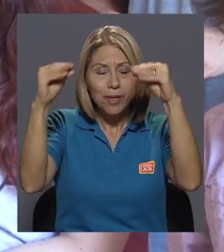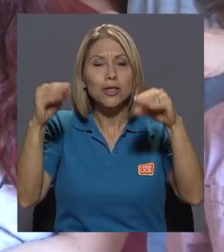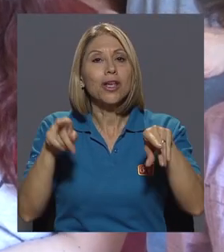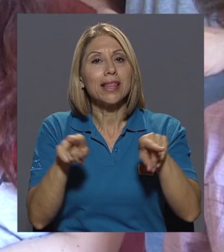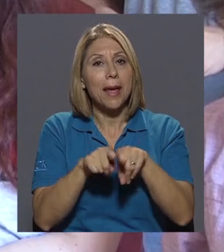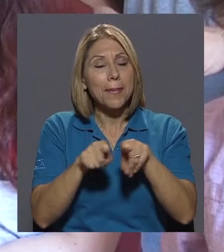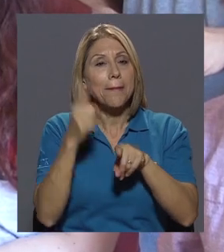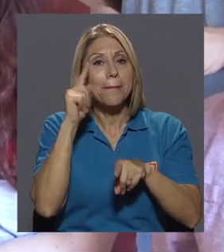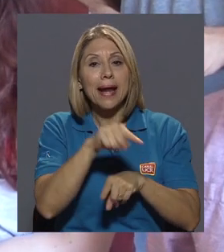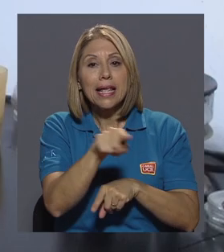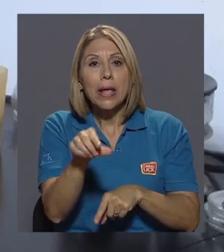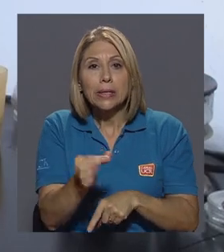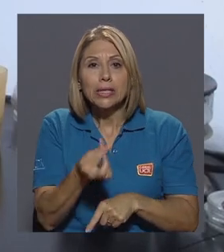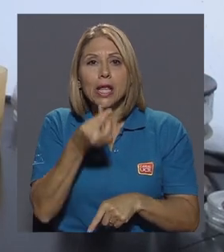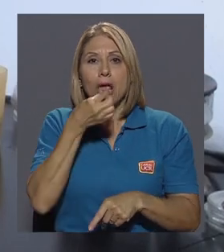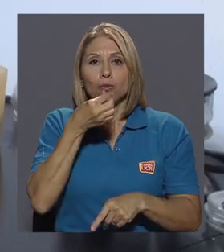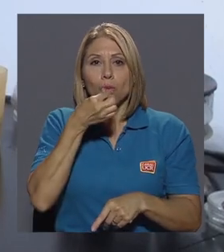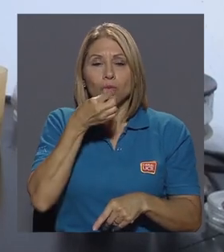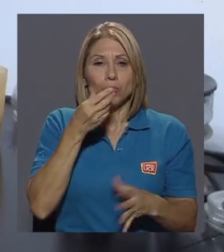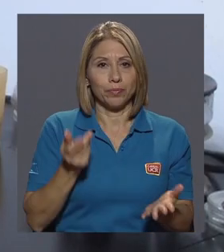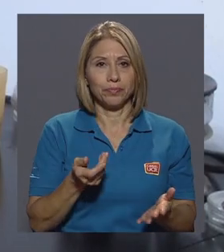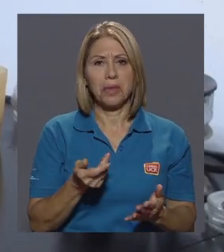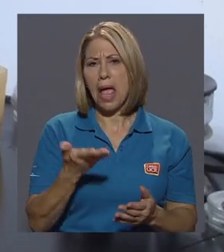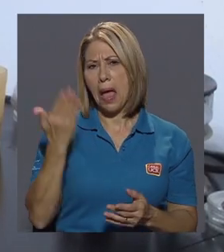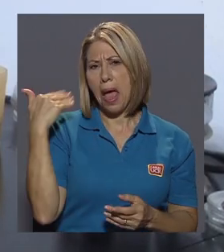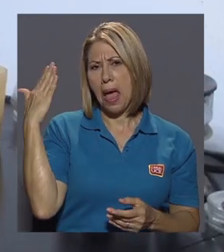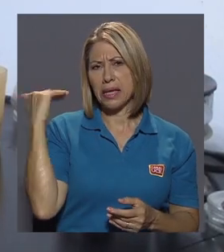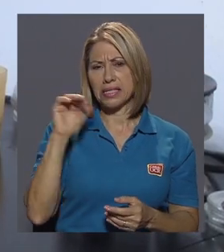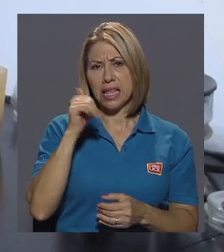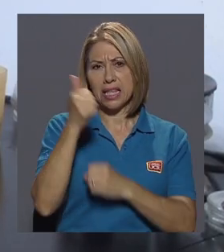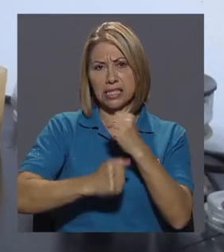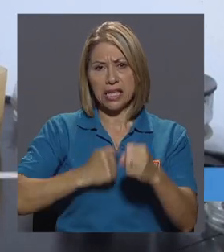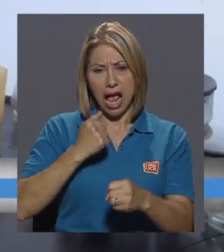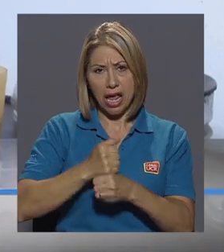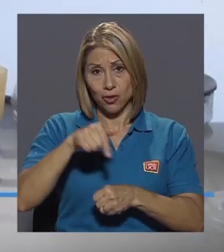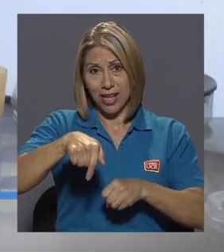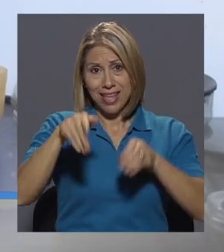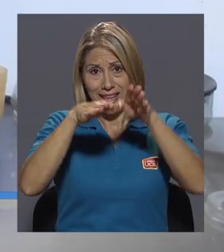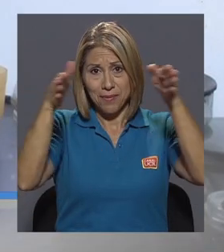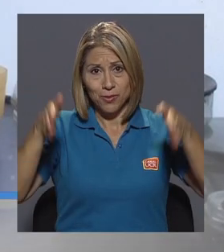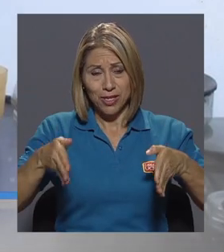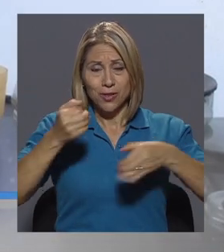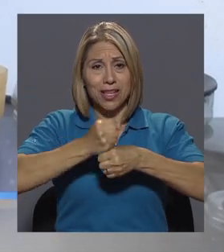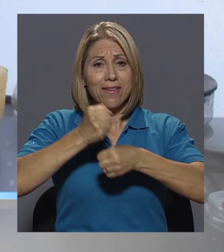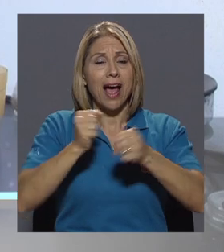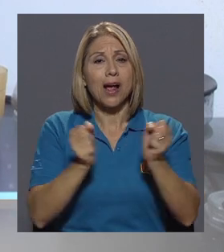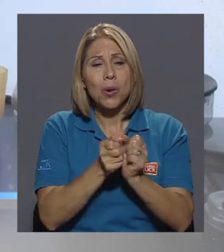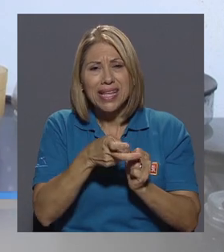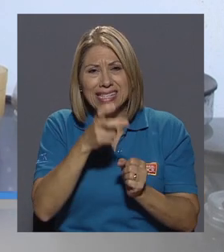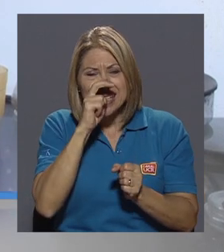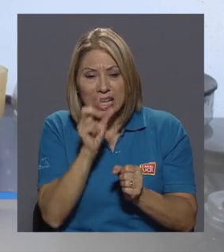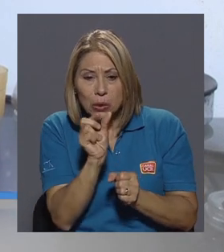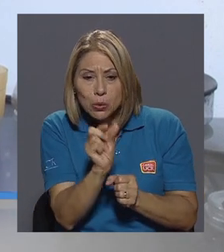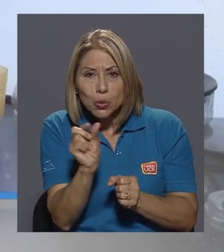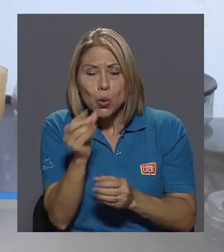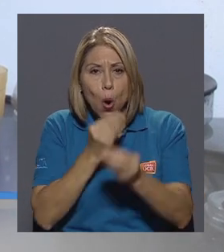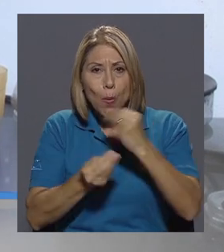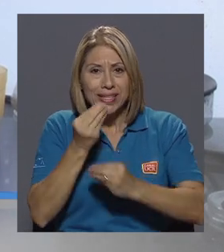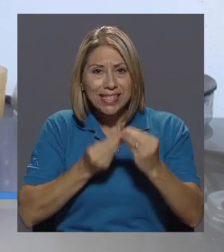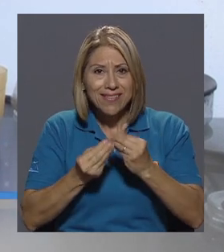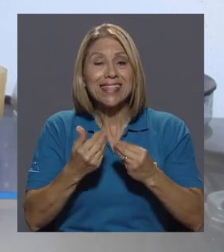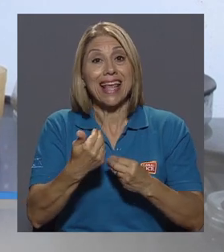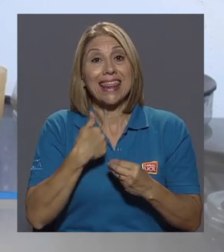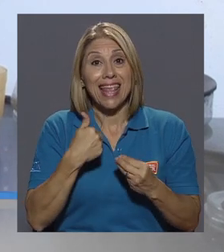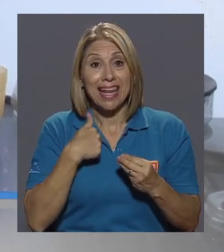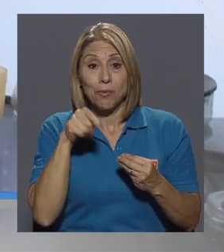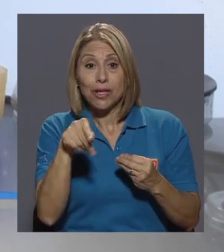degustaciones. El museo desde hace alrededor de 10 años trabaja el tema de los insectos comestibles. Tenemos una granja en el museo